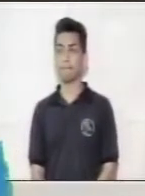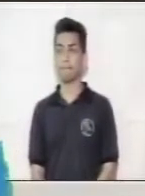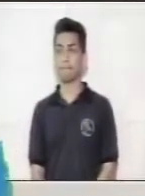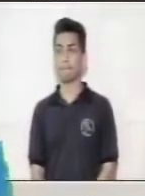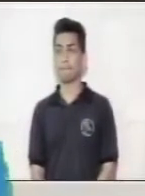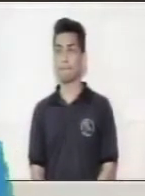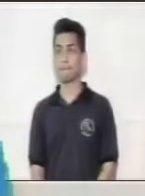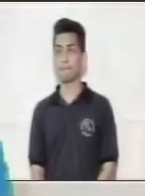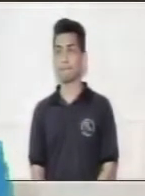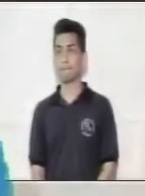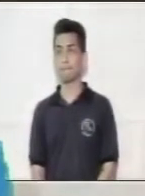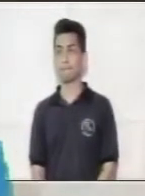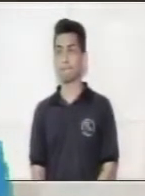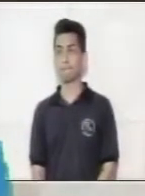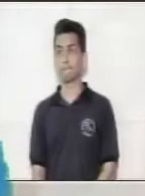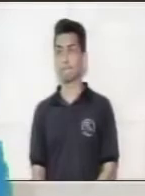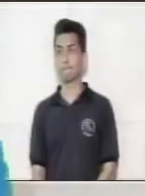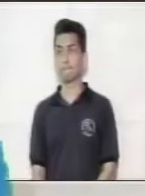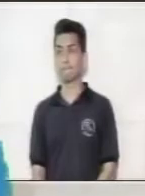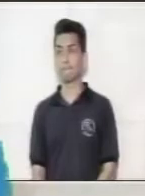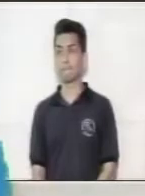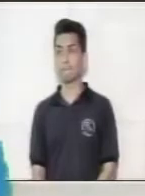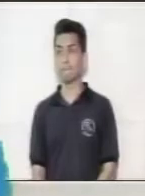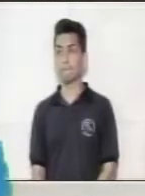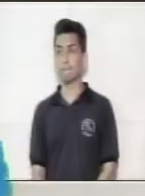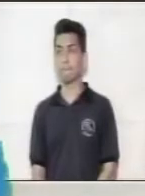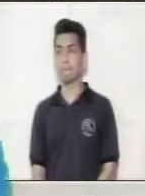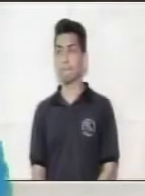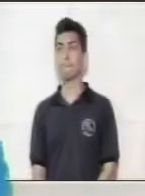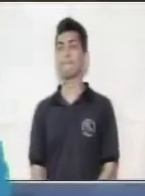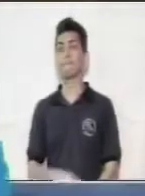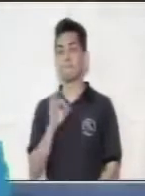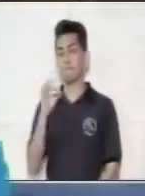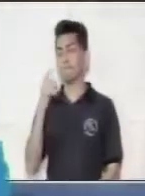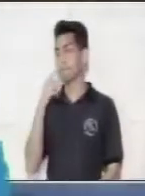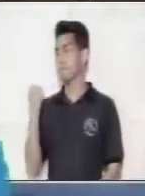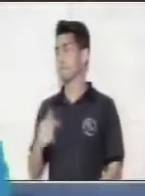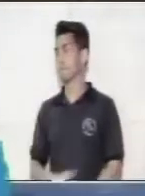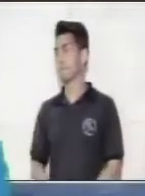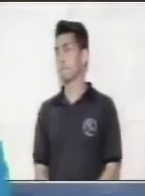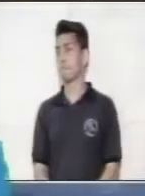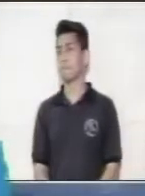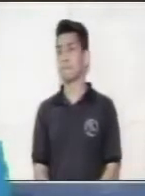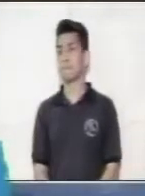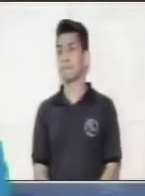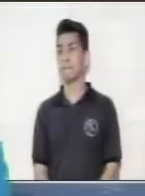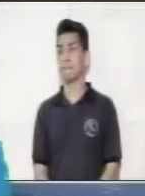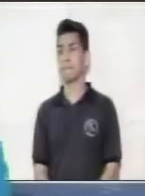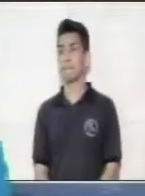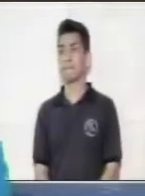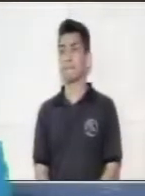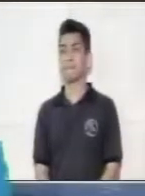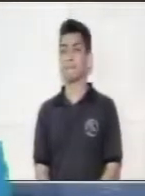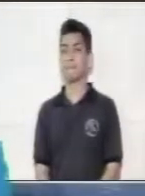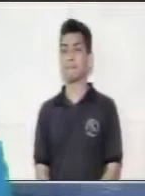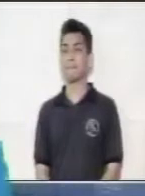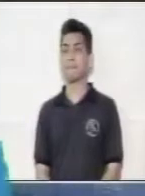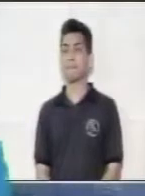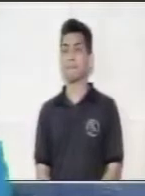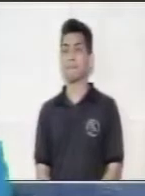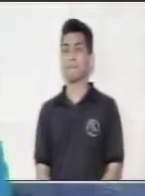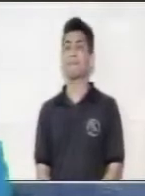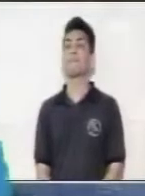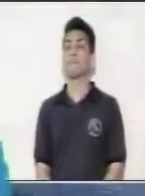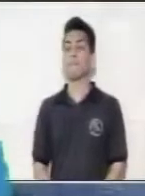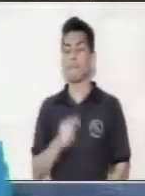Vamos a marcar la intersección por aquí, ¿sí? Y entonces vamos